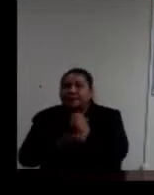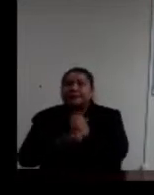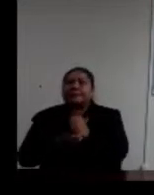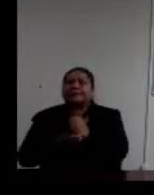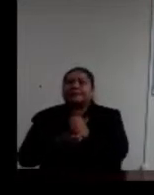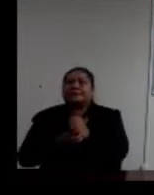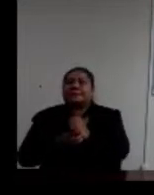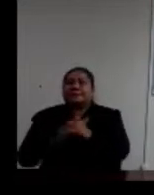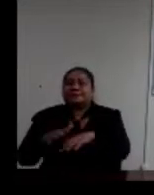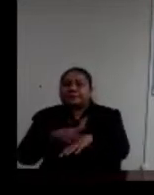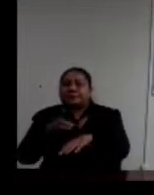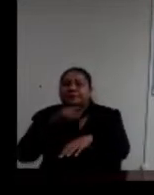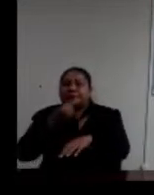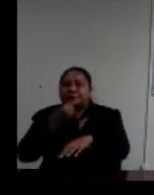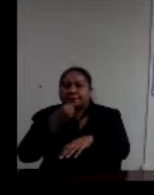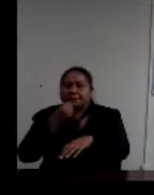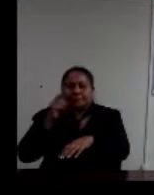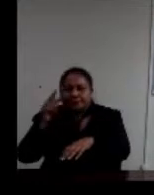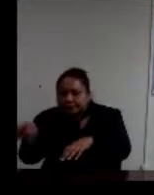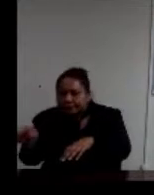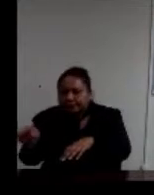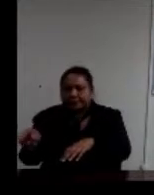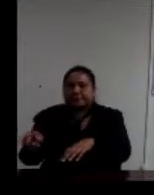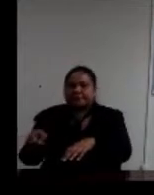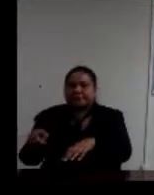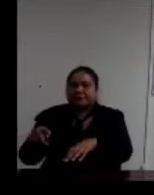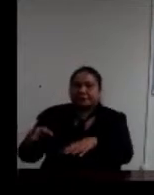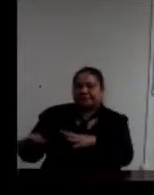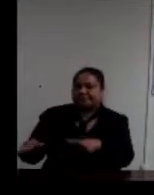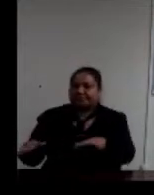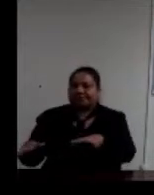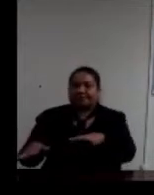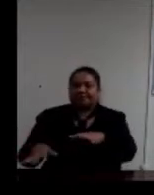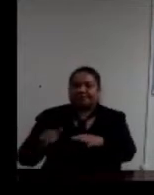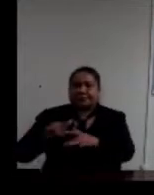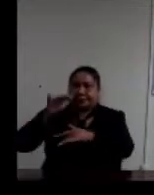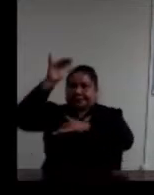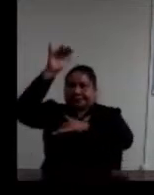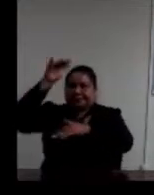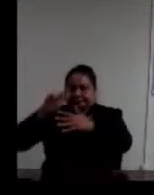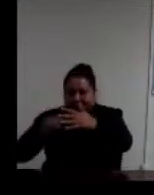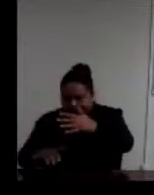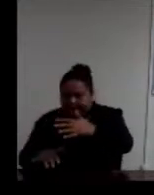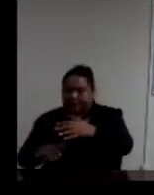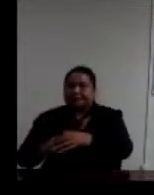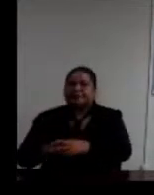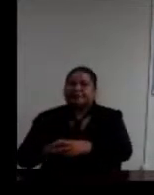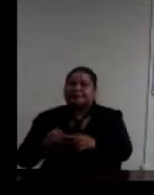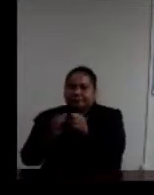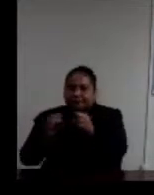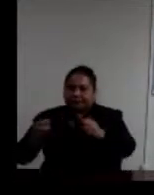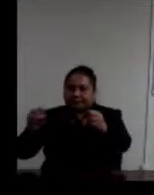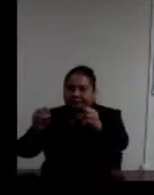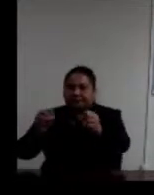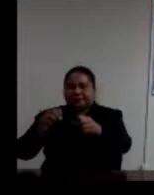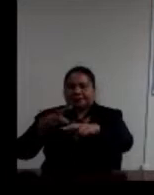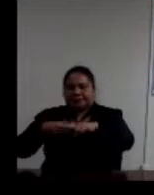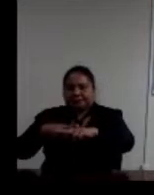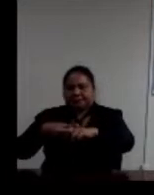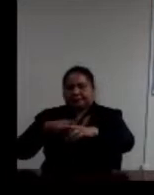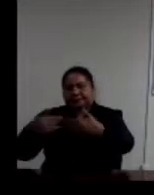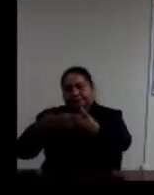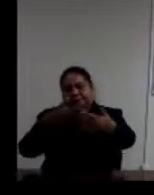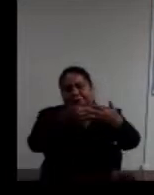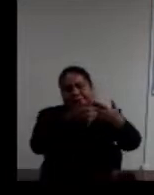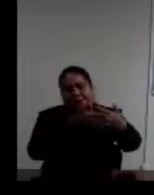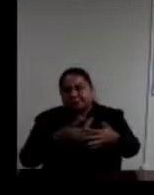que básicamente la vemos, es cuando el niño se está moviendo, sube, baja de un sofá, de una silla, camina,